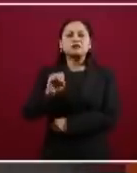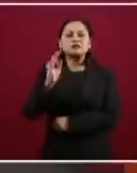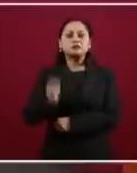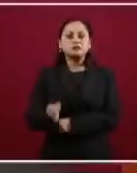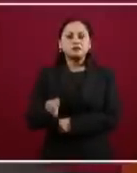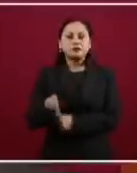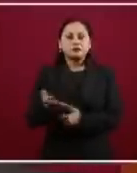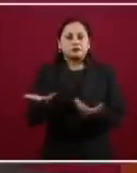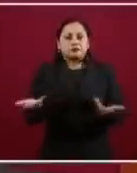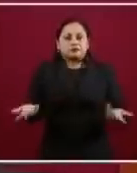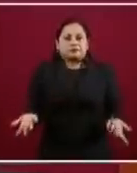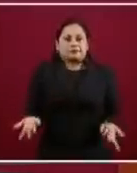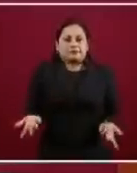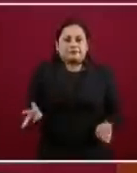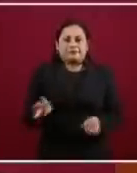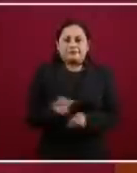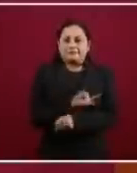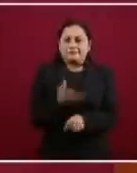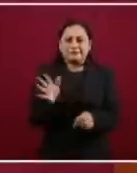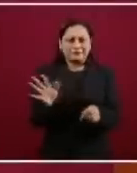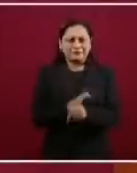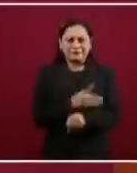Pues repartían